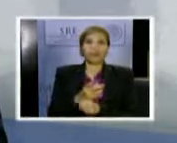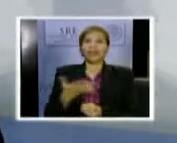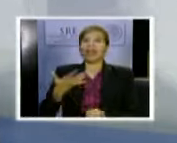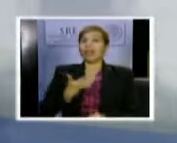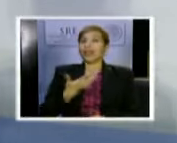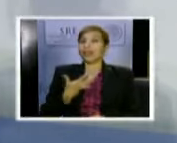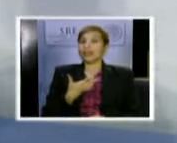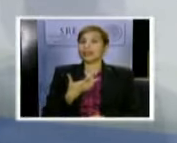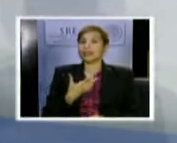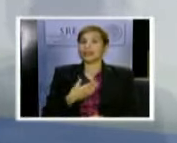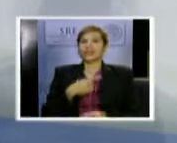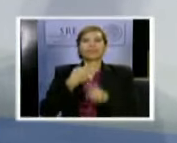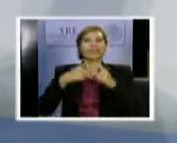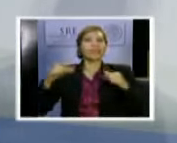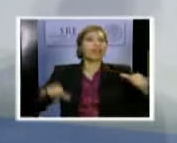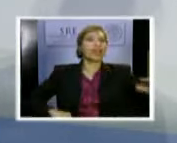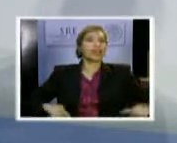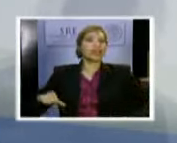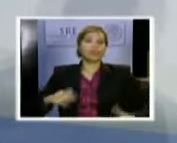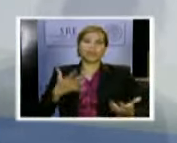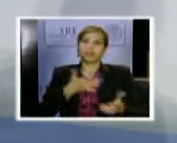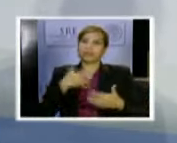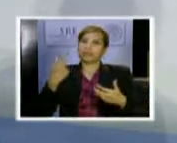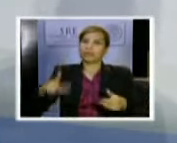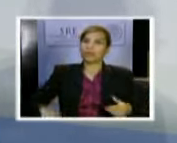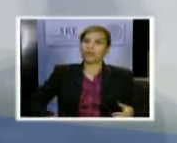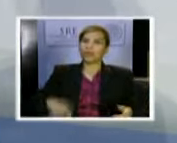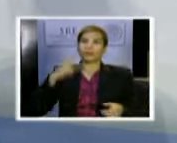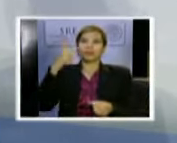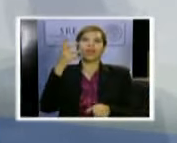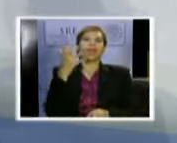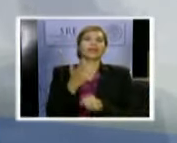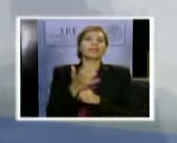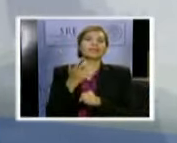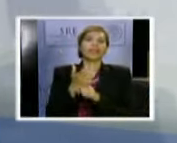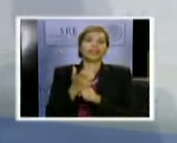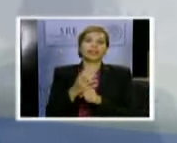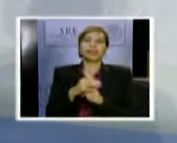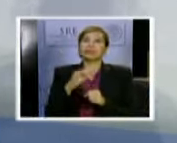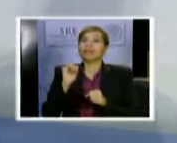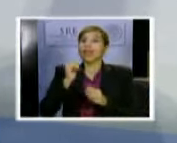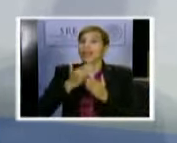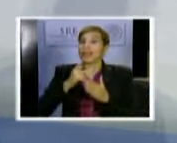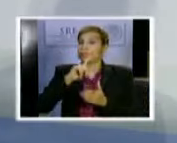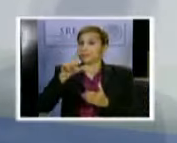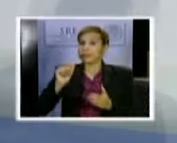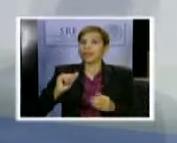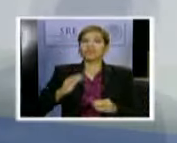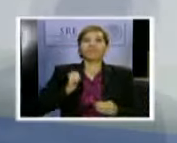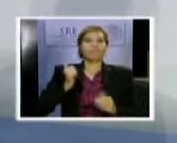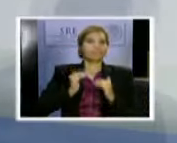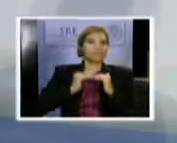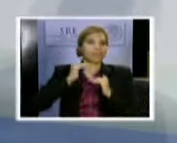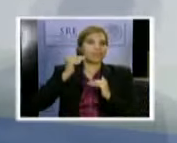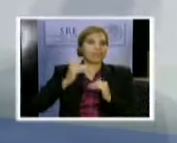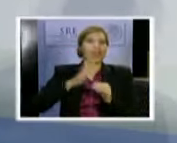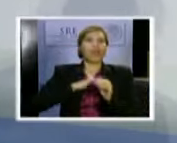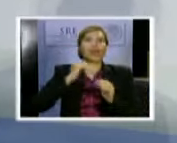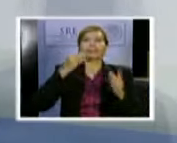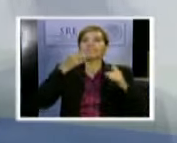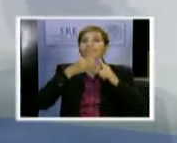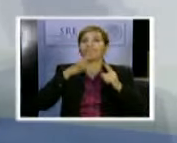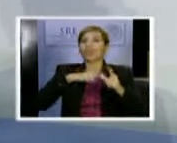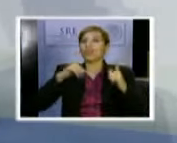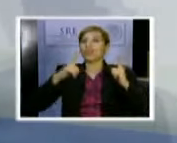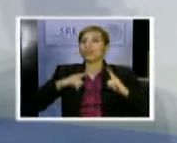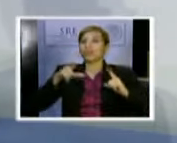darán estas acciones ejecutivas que ha tomado el gobierno de los Estados Unidos una vez que se supere este obstáculo judicial